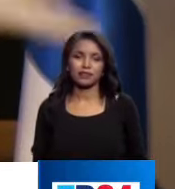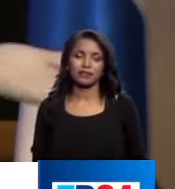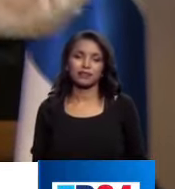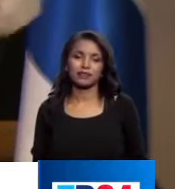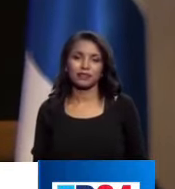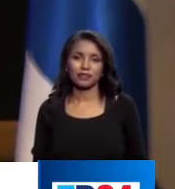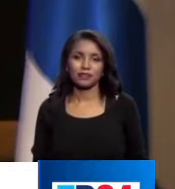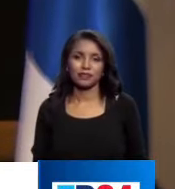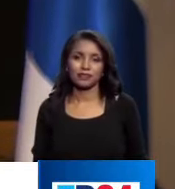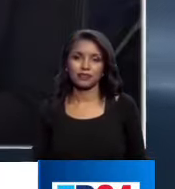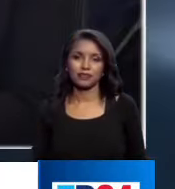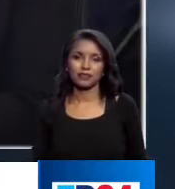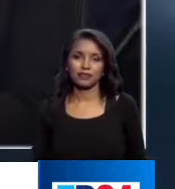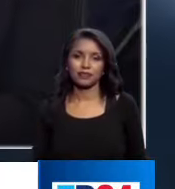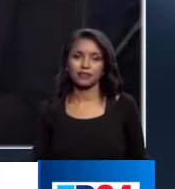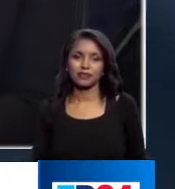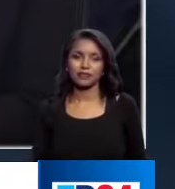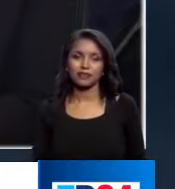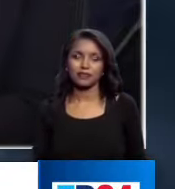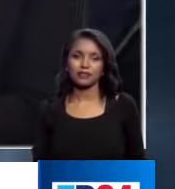a pasar a los turistas.